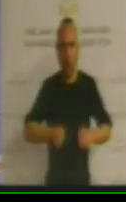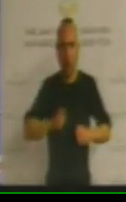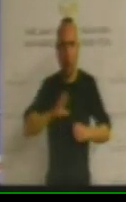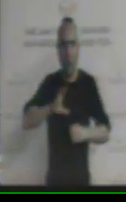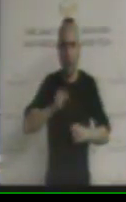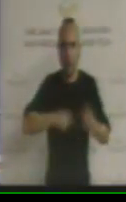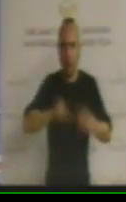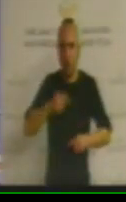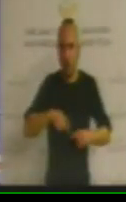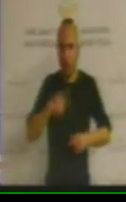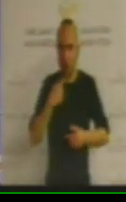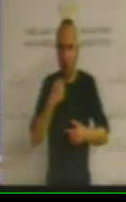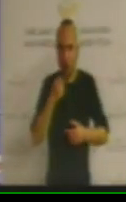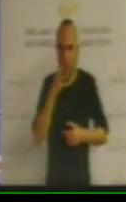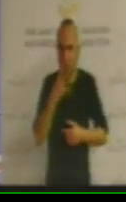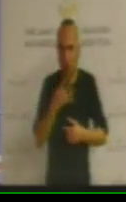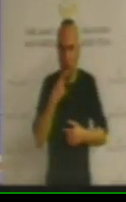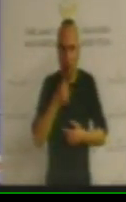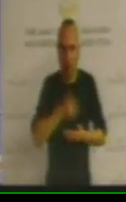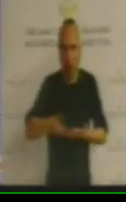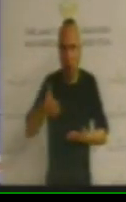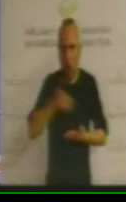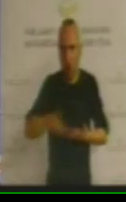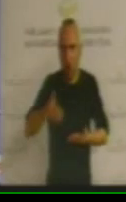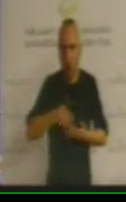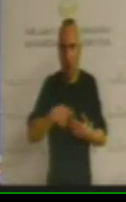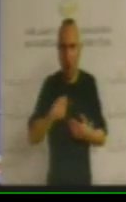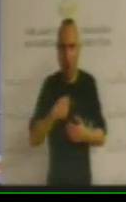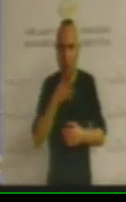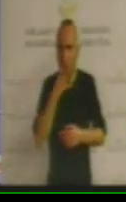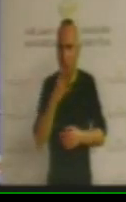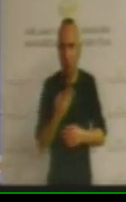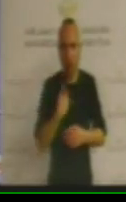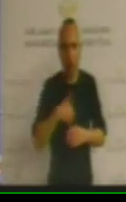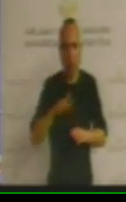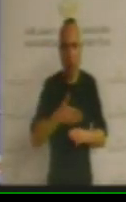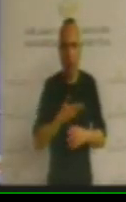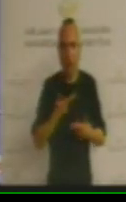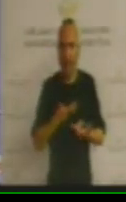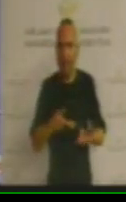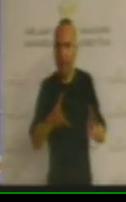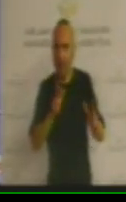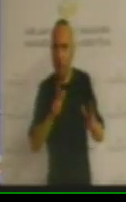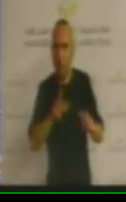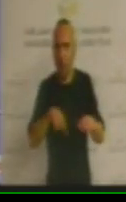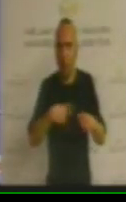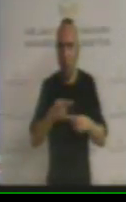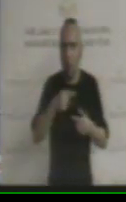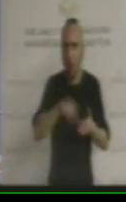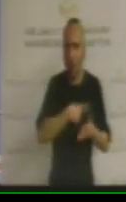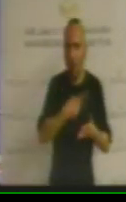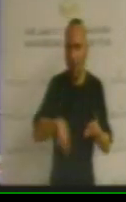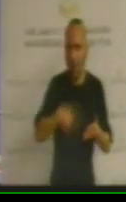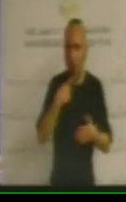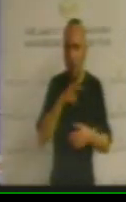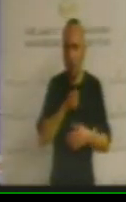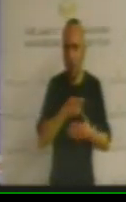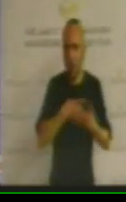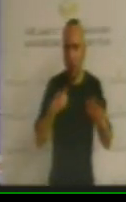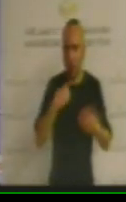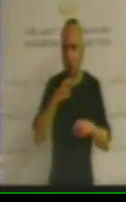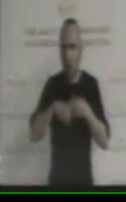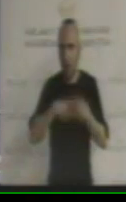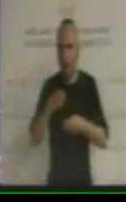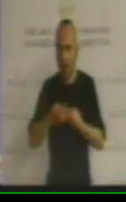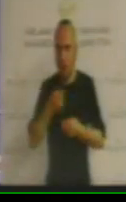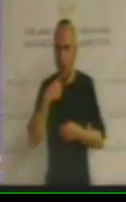4 años, han pasado casi 2 años con la licitación. Licitado y cancelado en el 16, licitado, modificado,